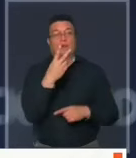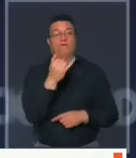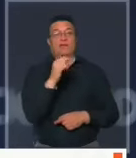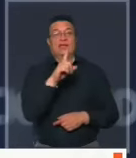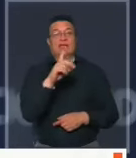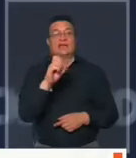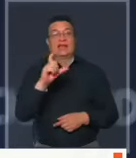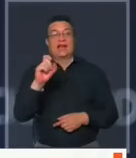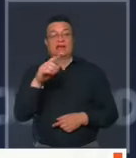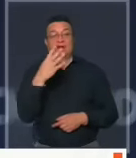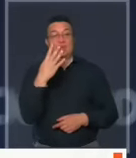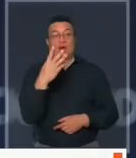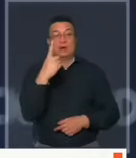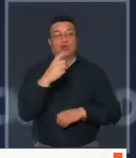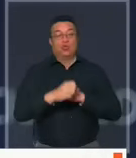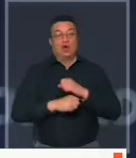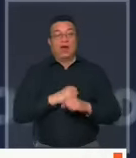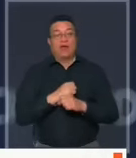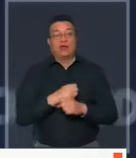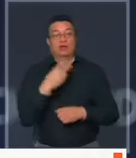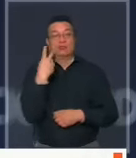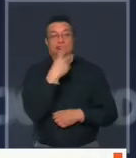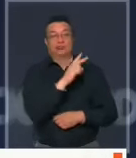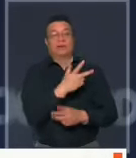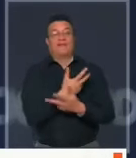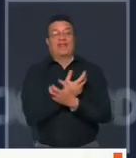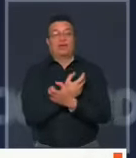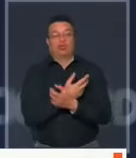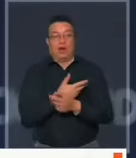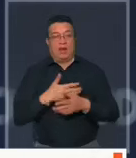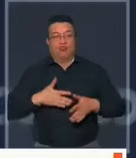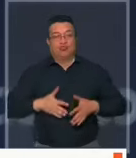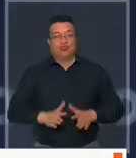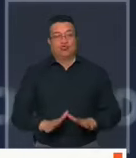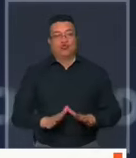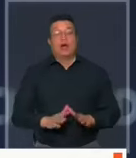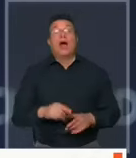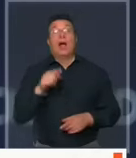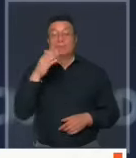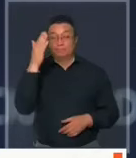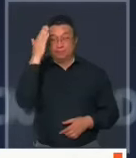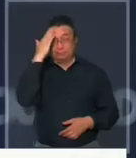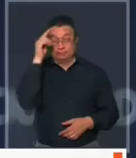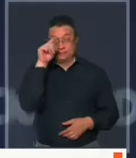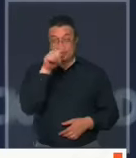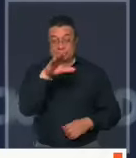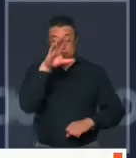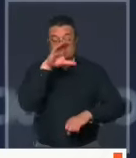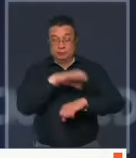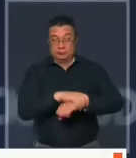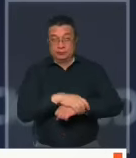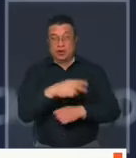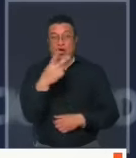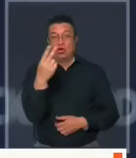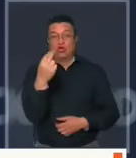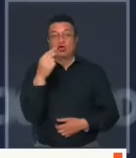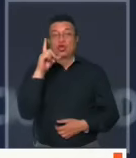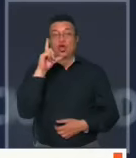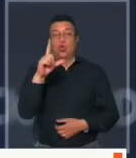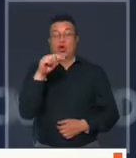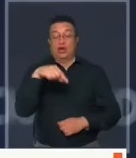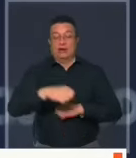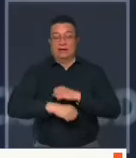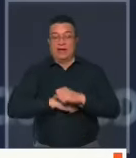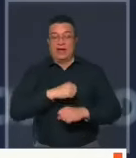de 41 años de edad, de nacionalidad venezolana. Hay que recordar que este sujeto fue detenido el 12 de julio del presente